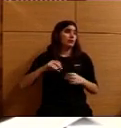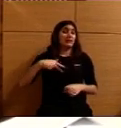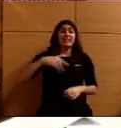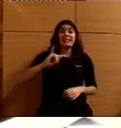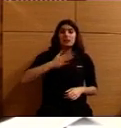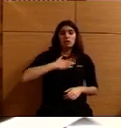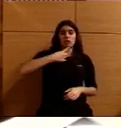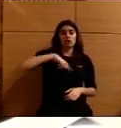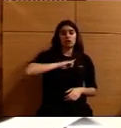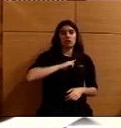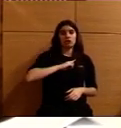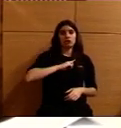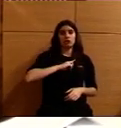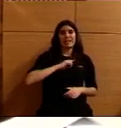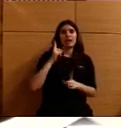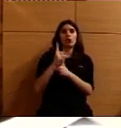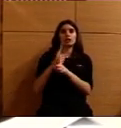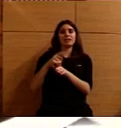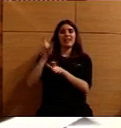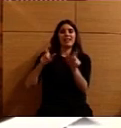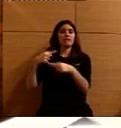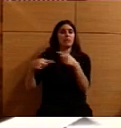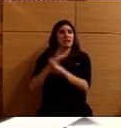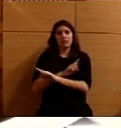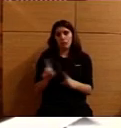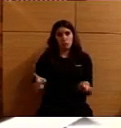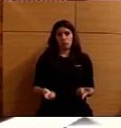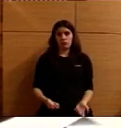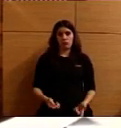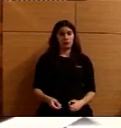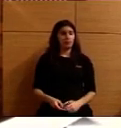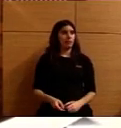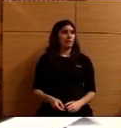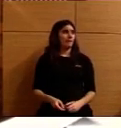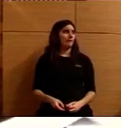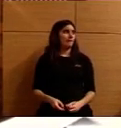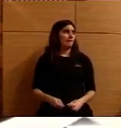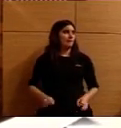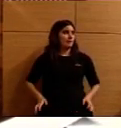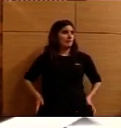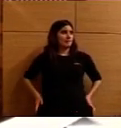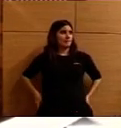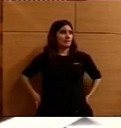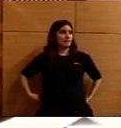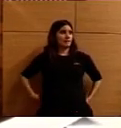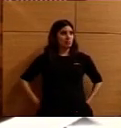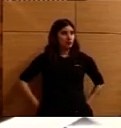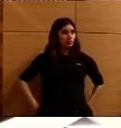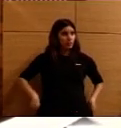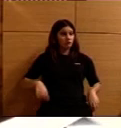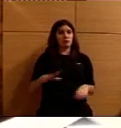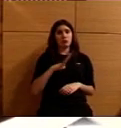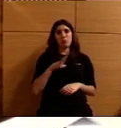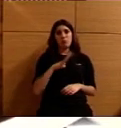ni nosotros hemos estado nunca contra las personas que tienen una necesidad. No vistan el